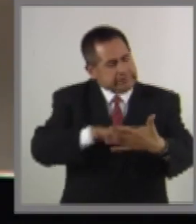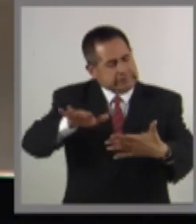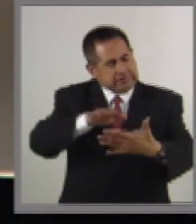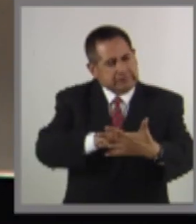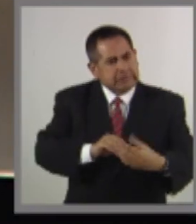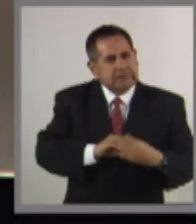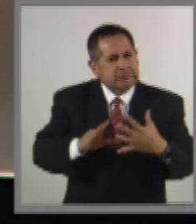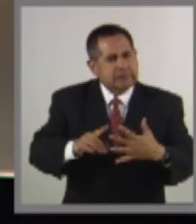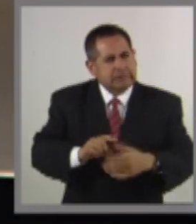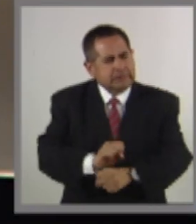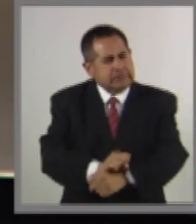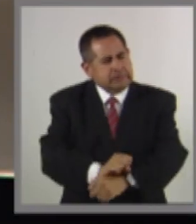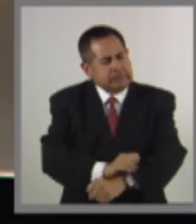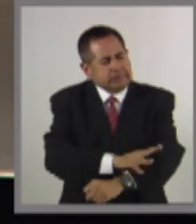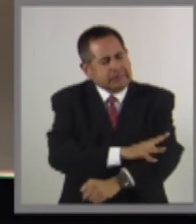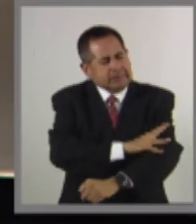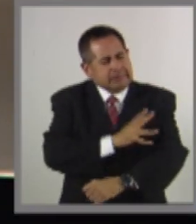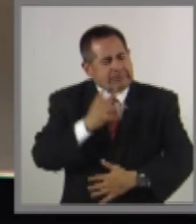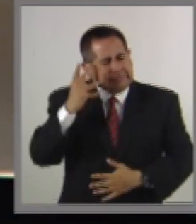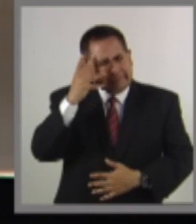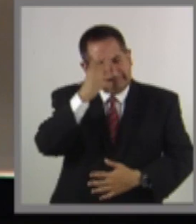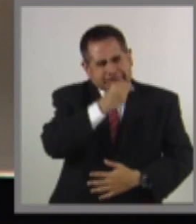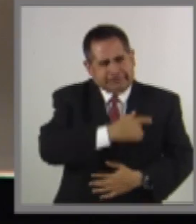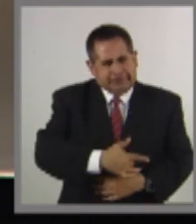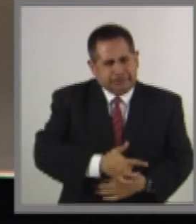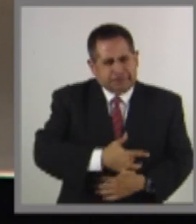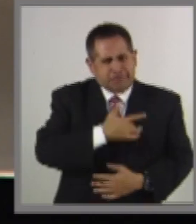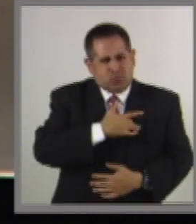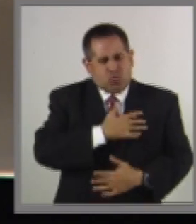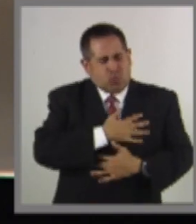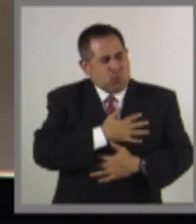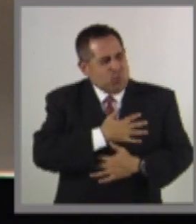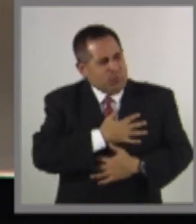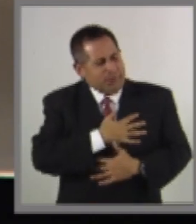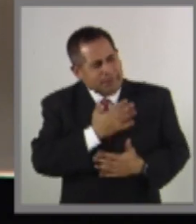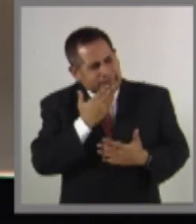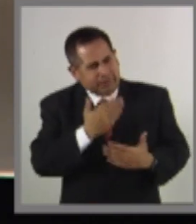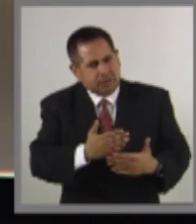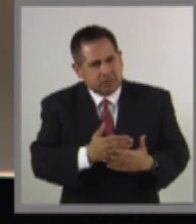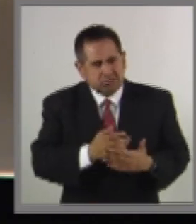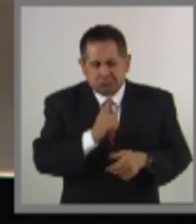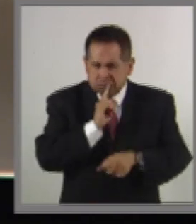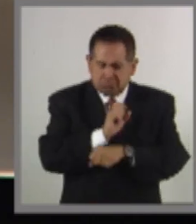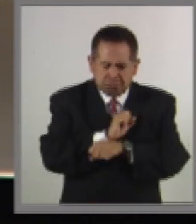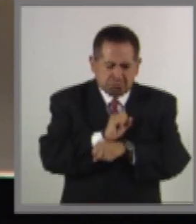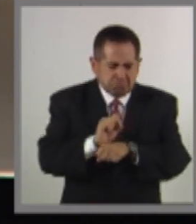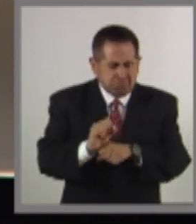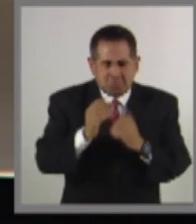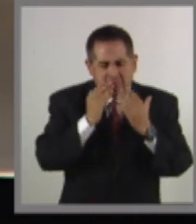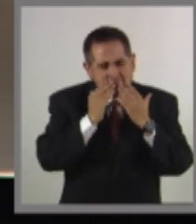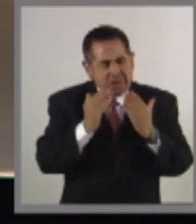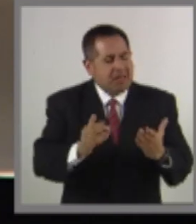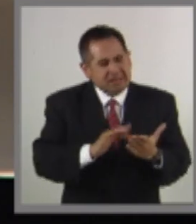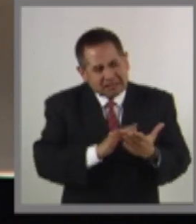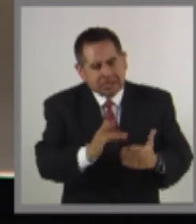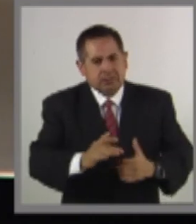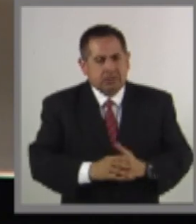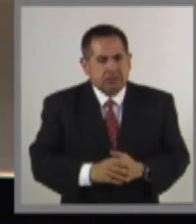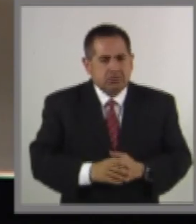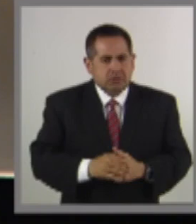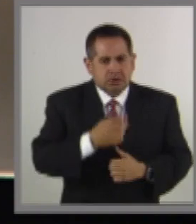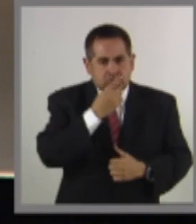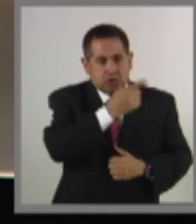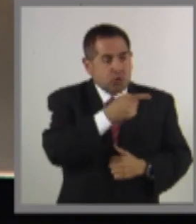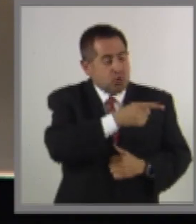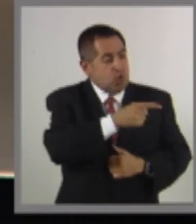muy bonita y muy sentida, también muy sencilla. Quiero decirle,